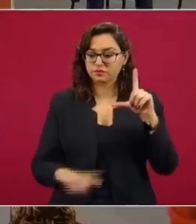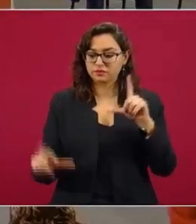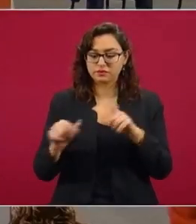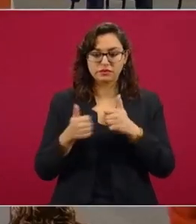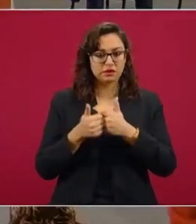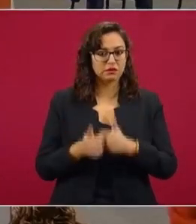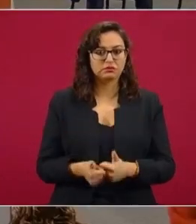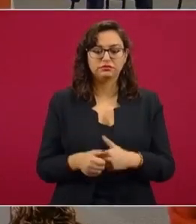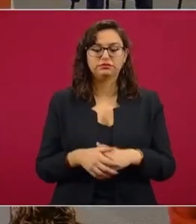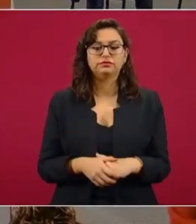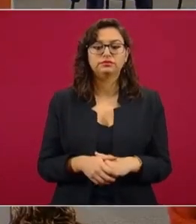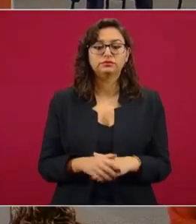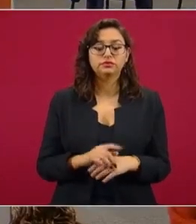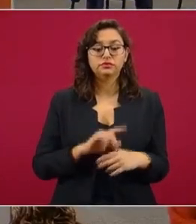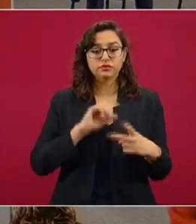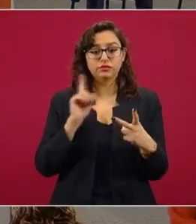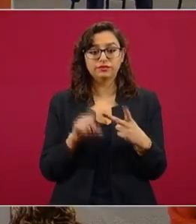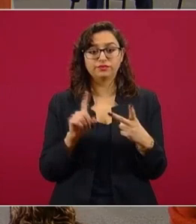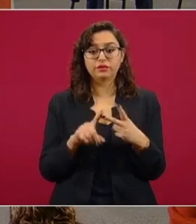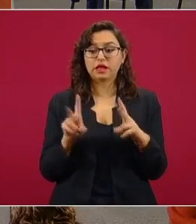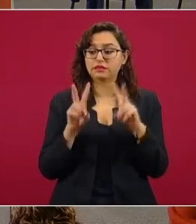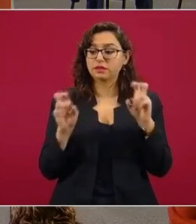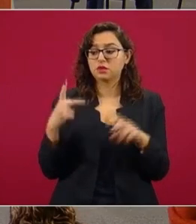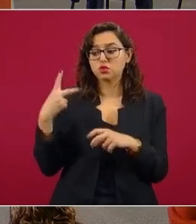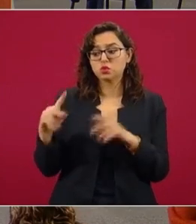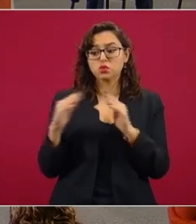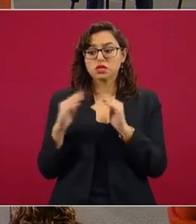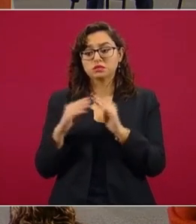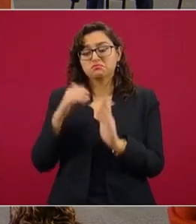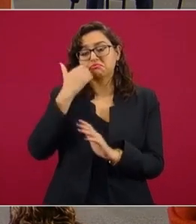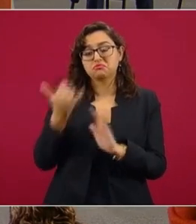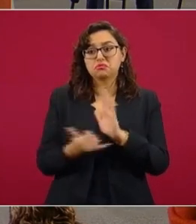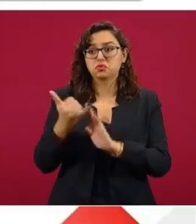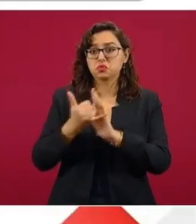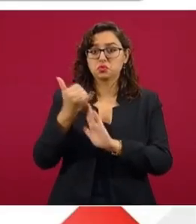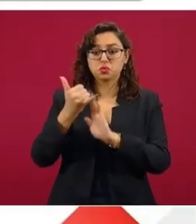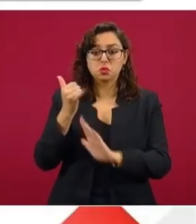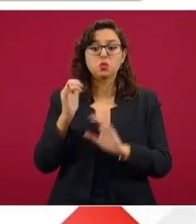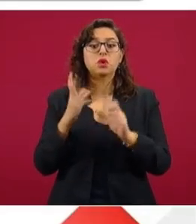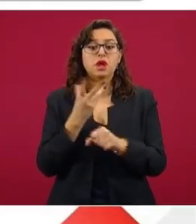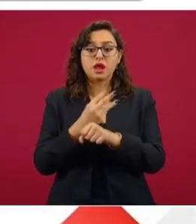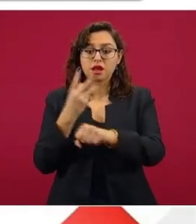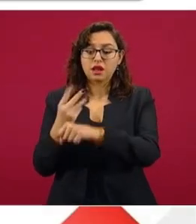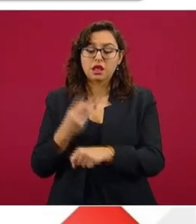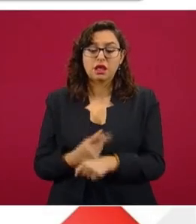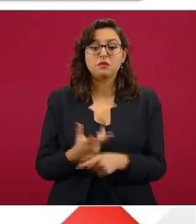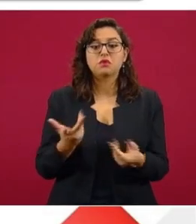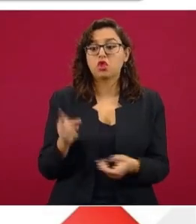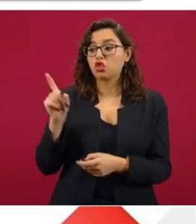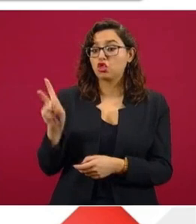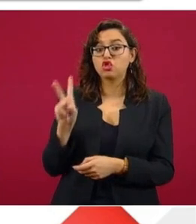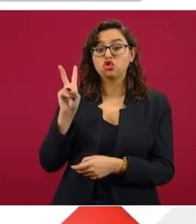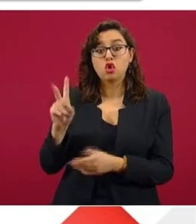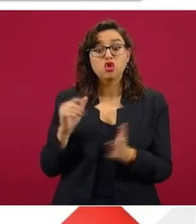sigue está el tema de autoconstrucción, remodelación y reparación de vivienda. Ahí más de 2 millones de trabajadores están interesados en sacar